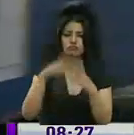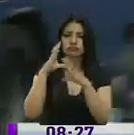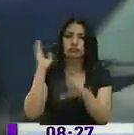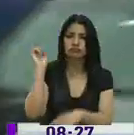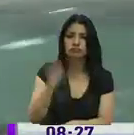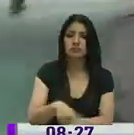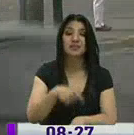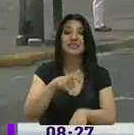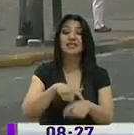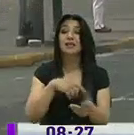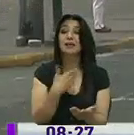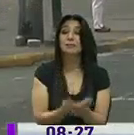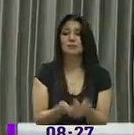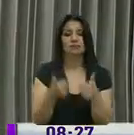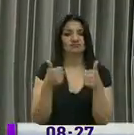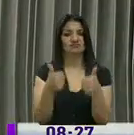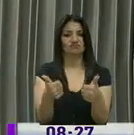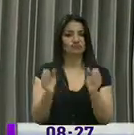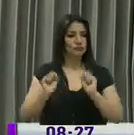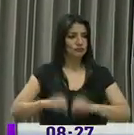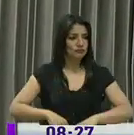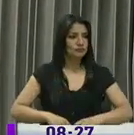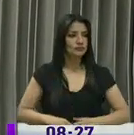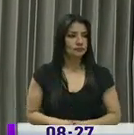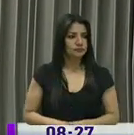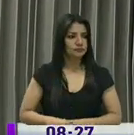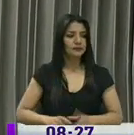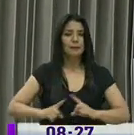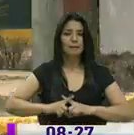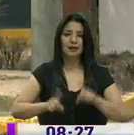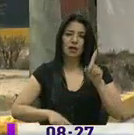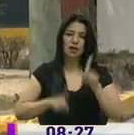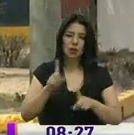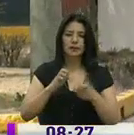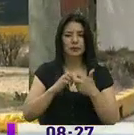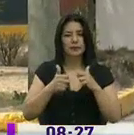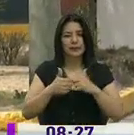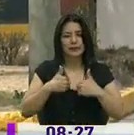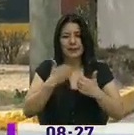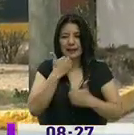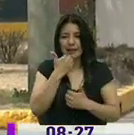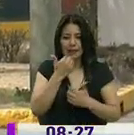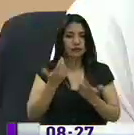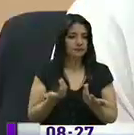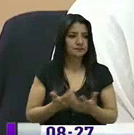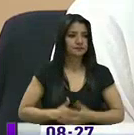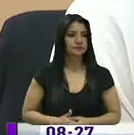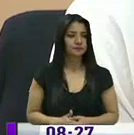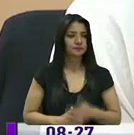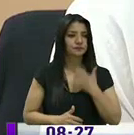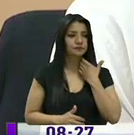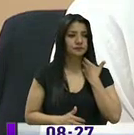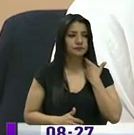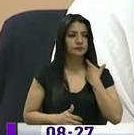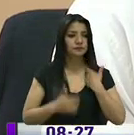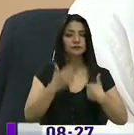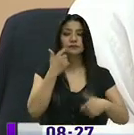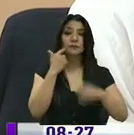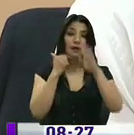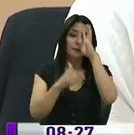del tiempo de viaje de los usuarios aunque con algunas excepciones resalta chávez hay días que